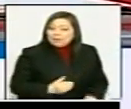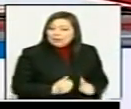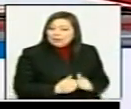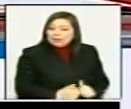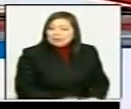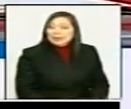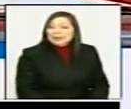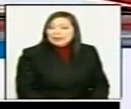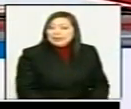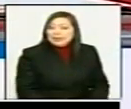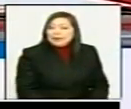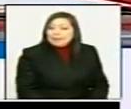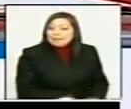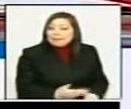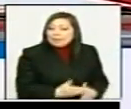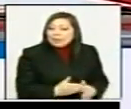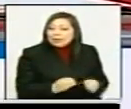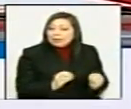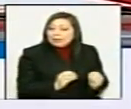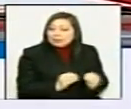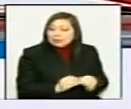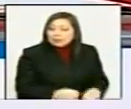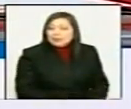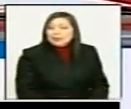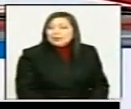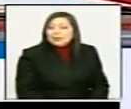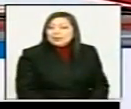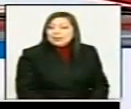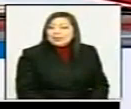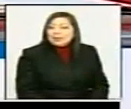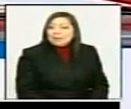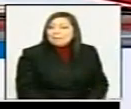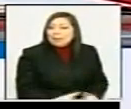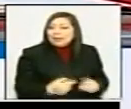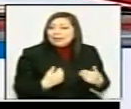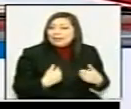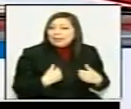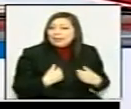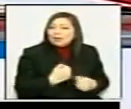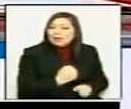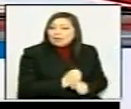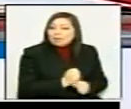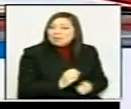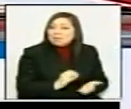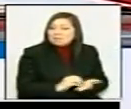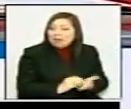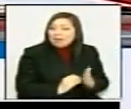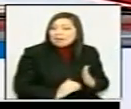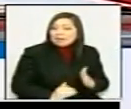San Martín, porque inaugurábamos un proceso, era una obra grande.